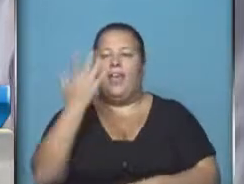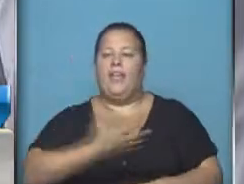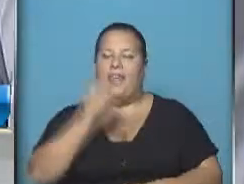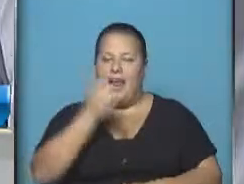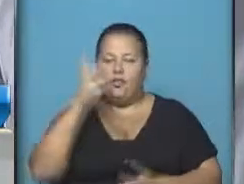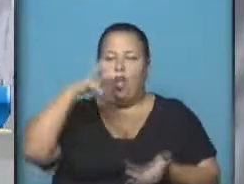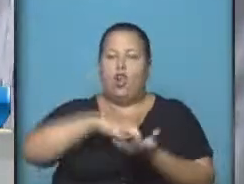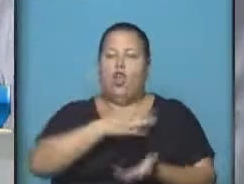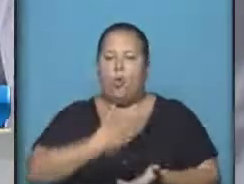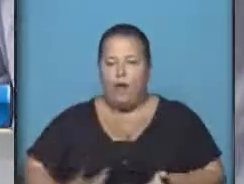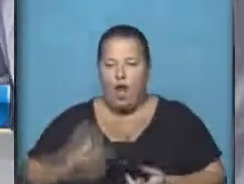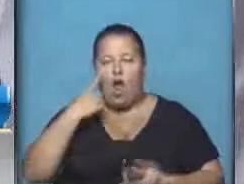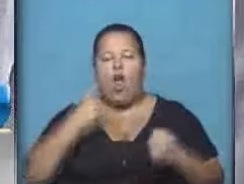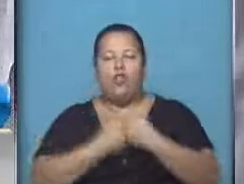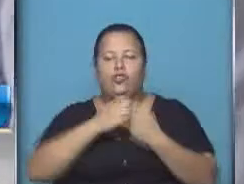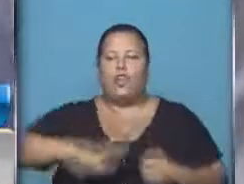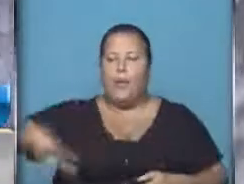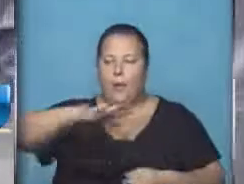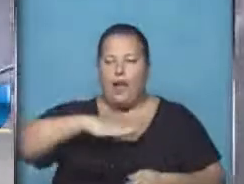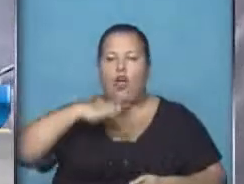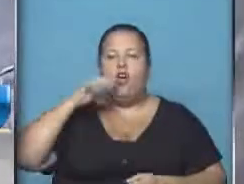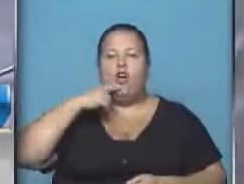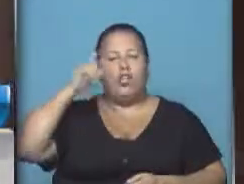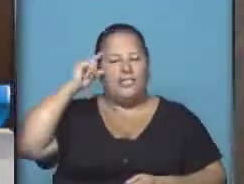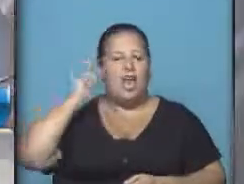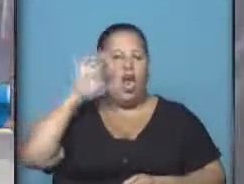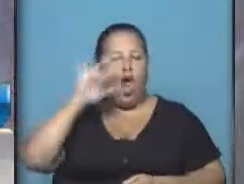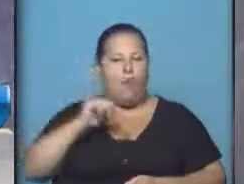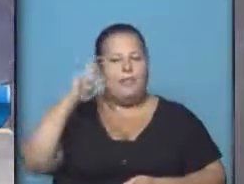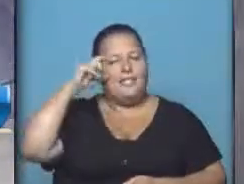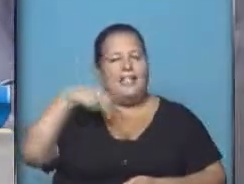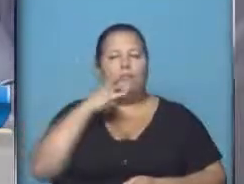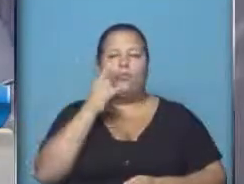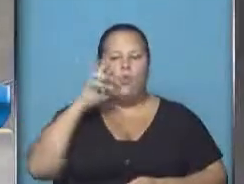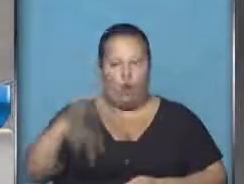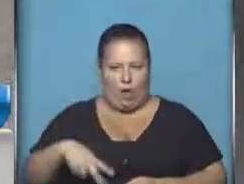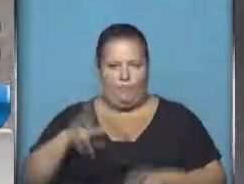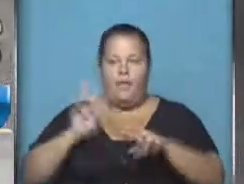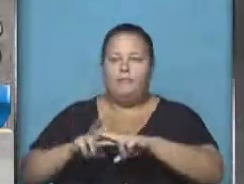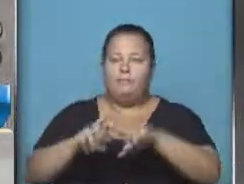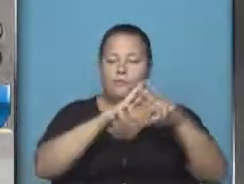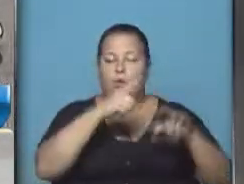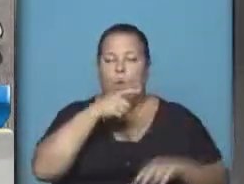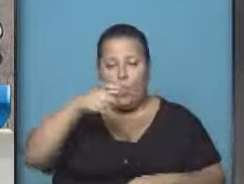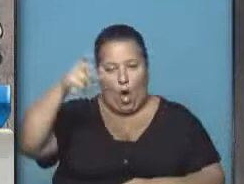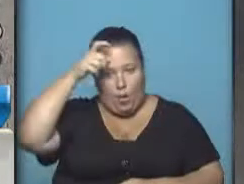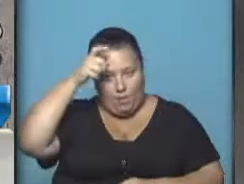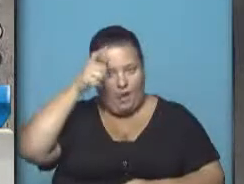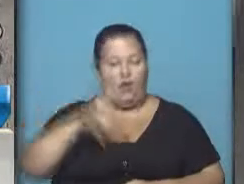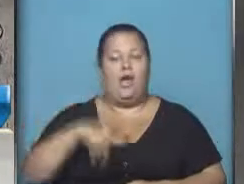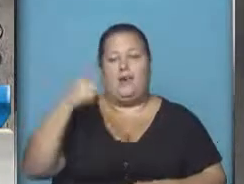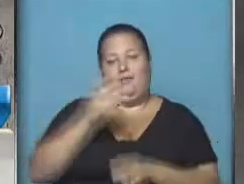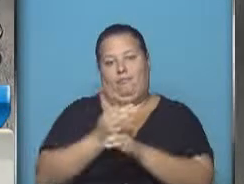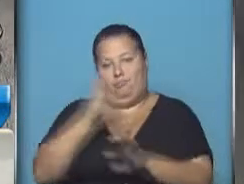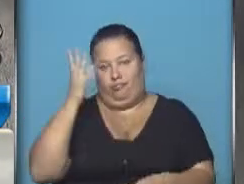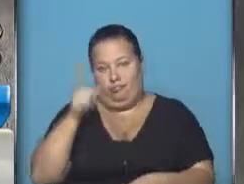Agencia Gubernamental de Control Comunal, José Gómez Centurión. El peritaje de bomberos, que son los